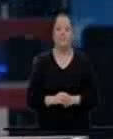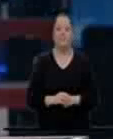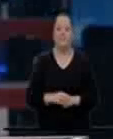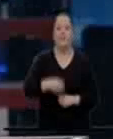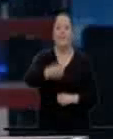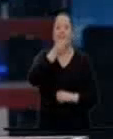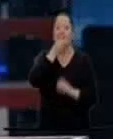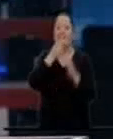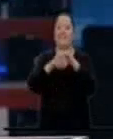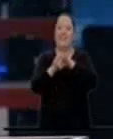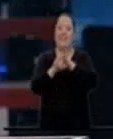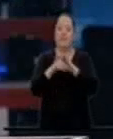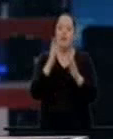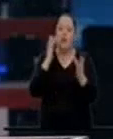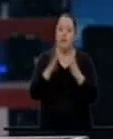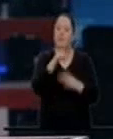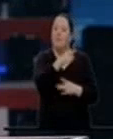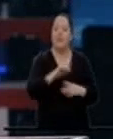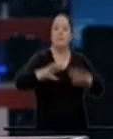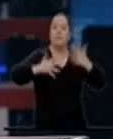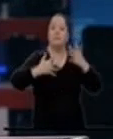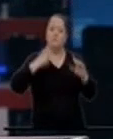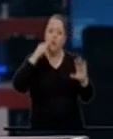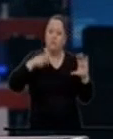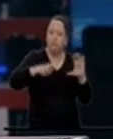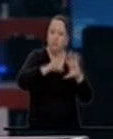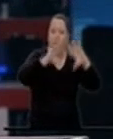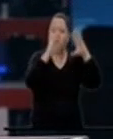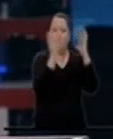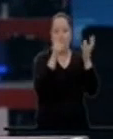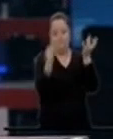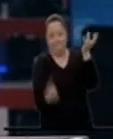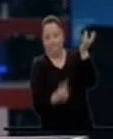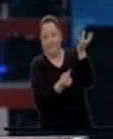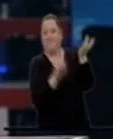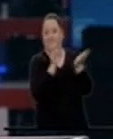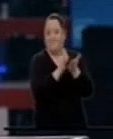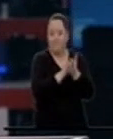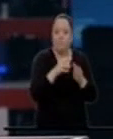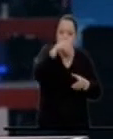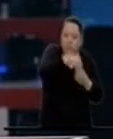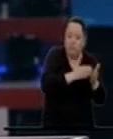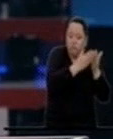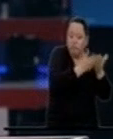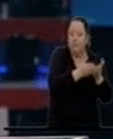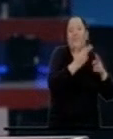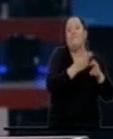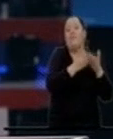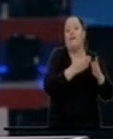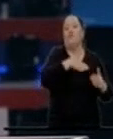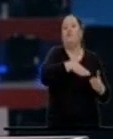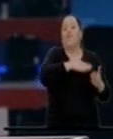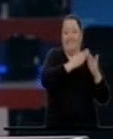Noticias Caracol sigue acompañando la décima expedición antártica de Colombia a bordo del buque científico Simón Bolívar. La tripulación